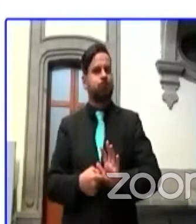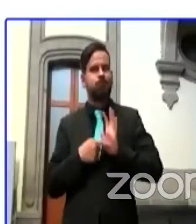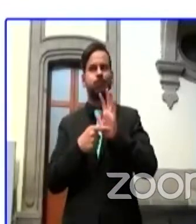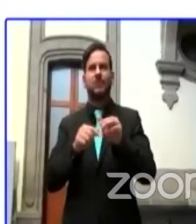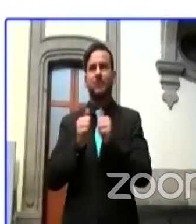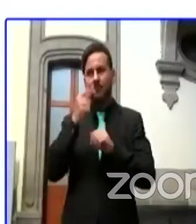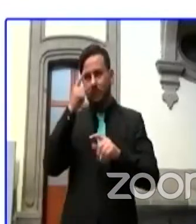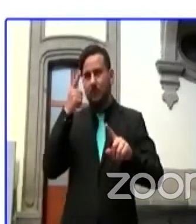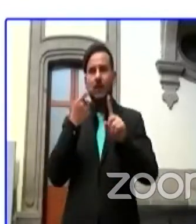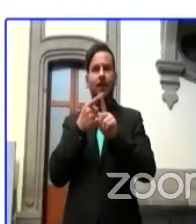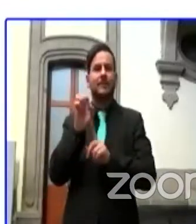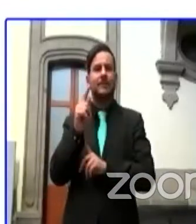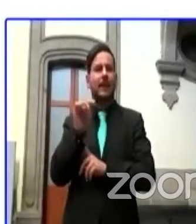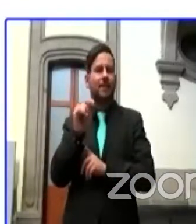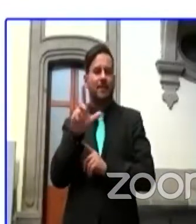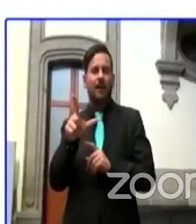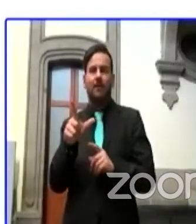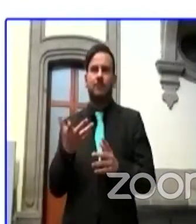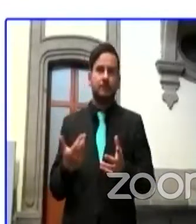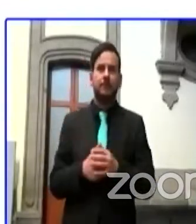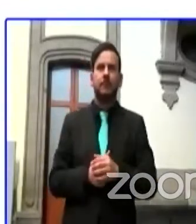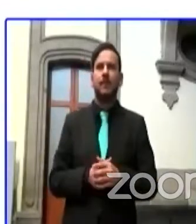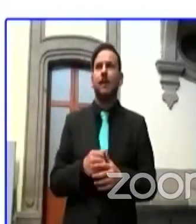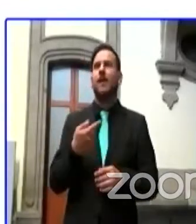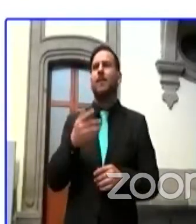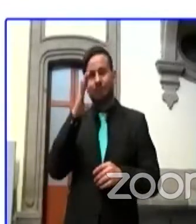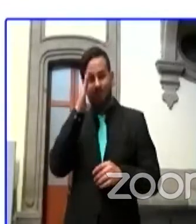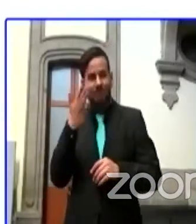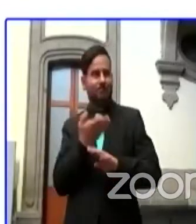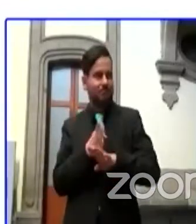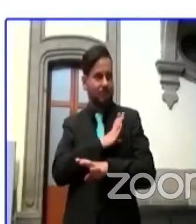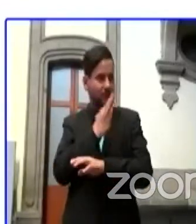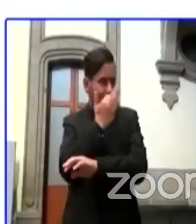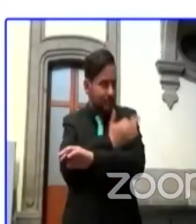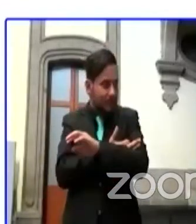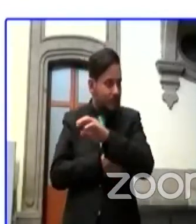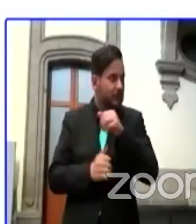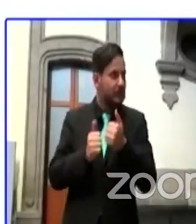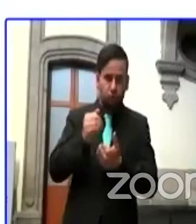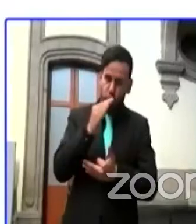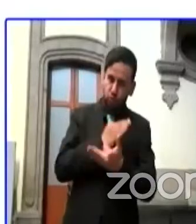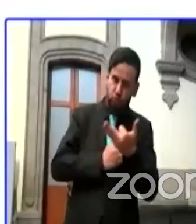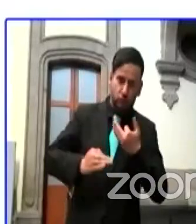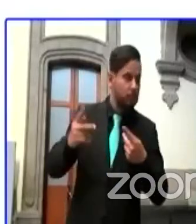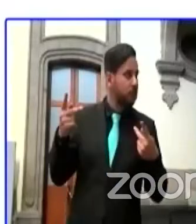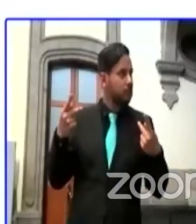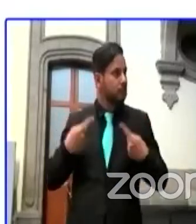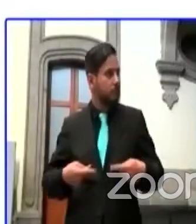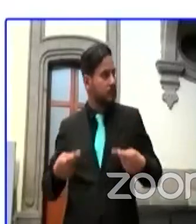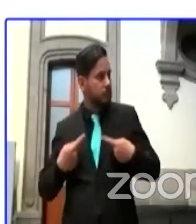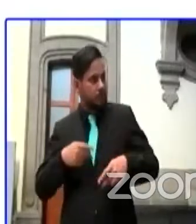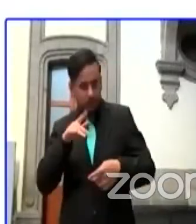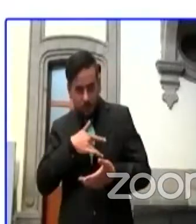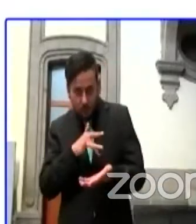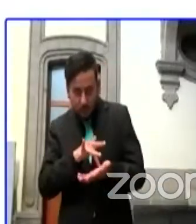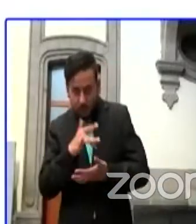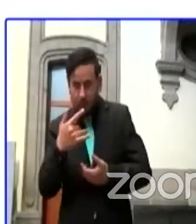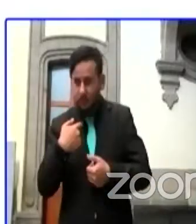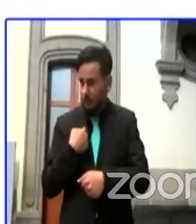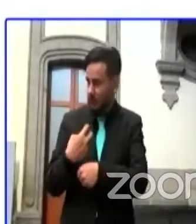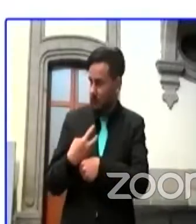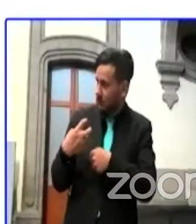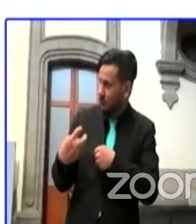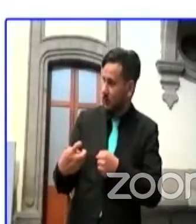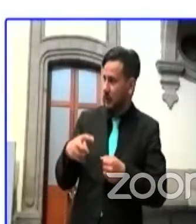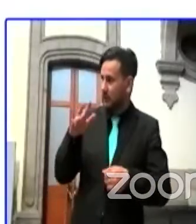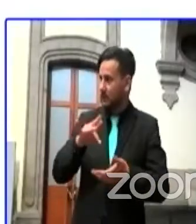estatal. Marité. Bueno, buenas tardes a todas las personas. Agradecer mucho la invitación,